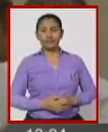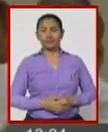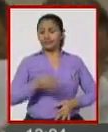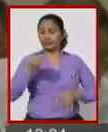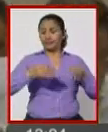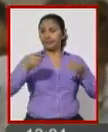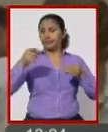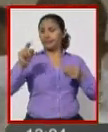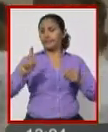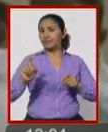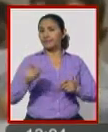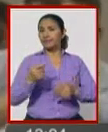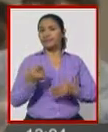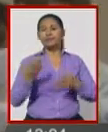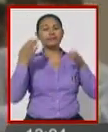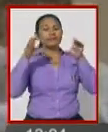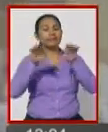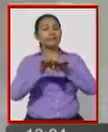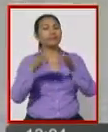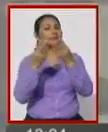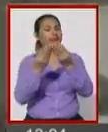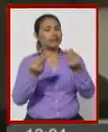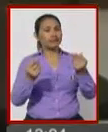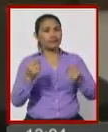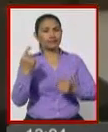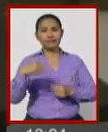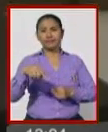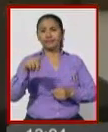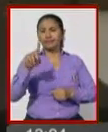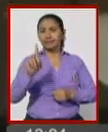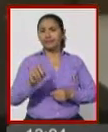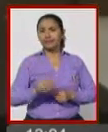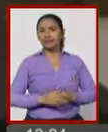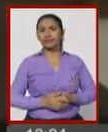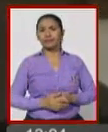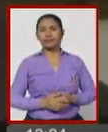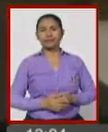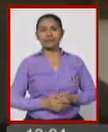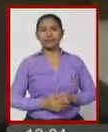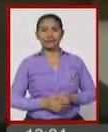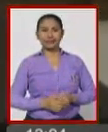Señor juez, el contrato ha sido resuelto. Muy oportuno.